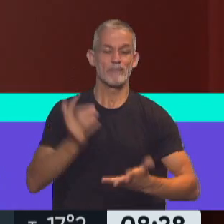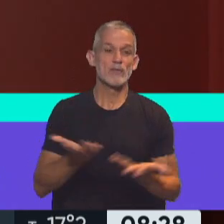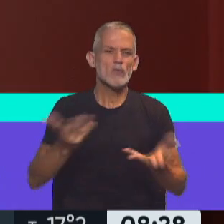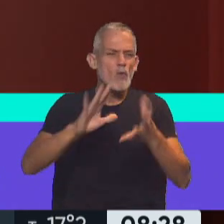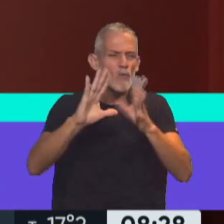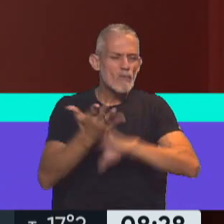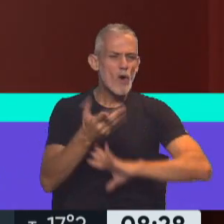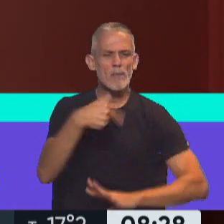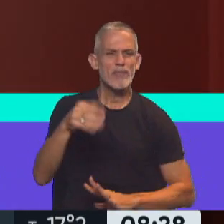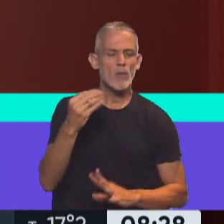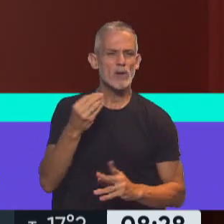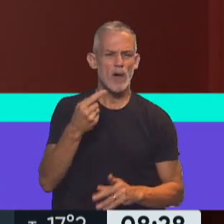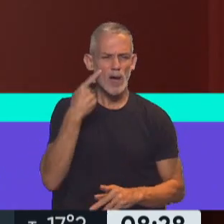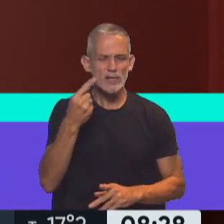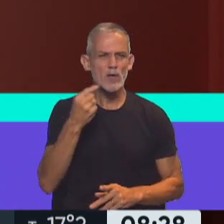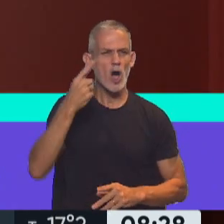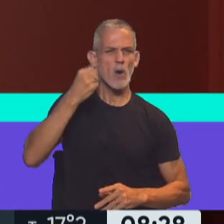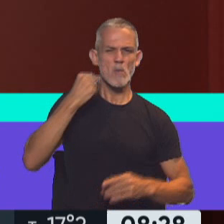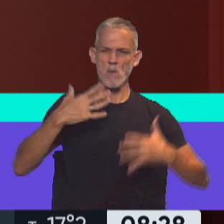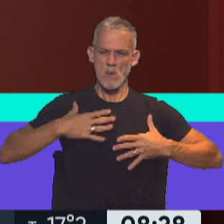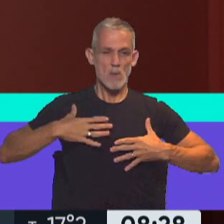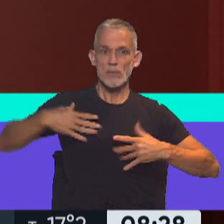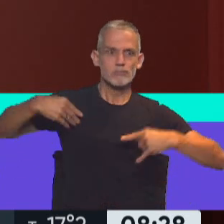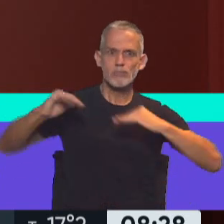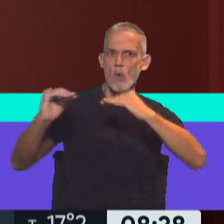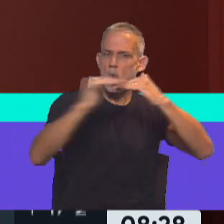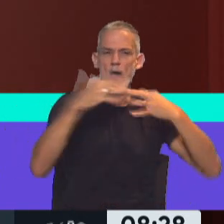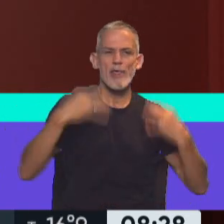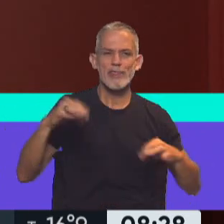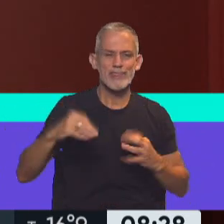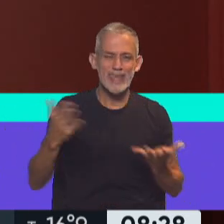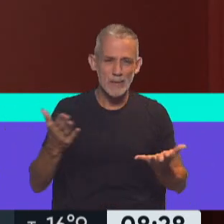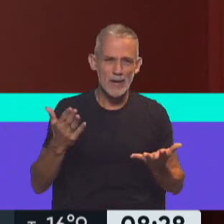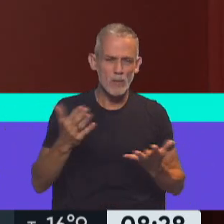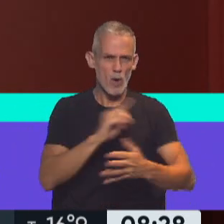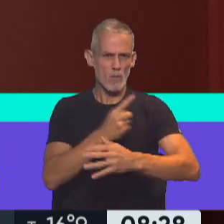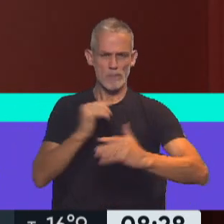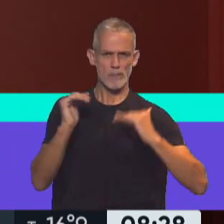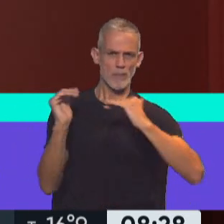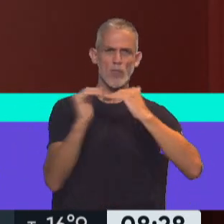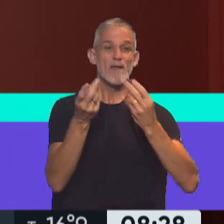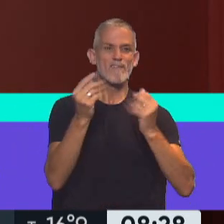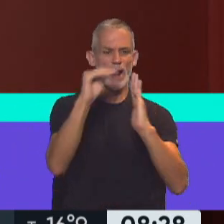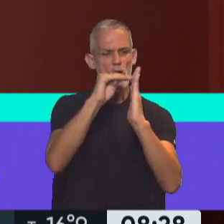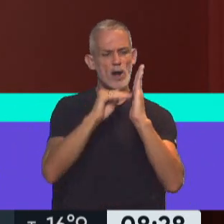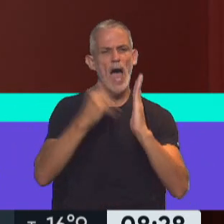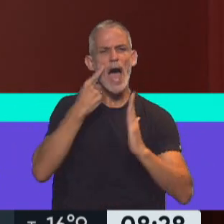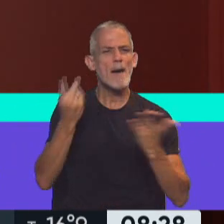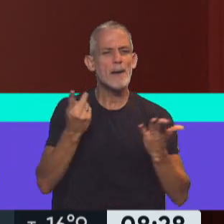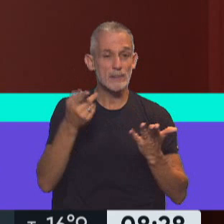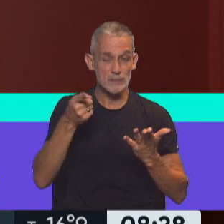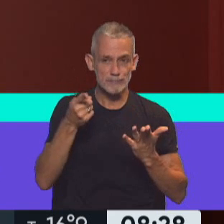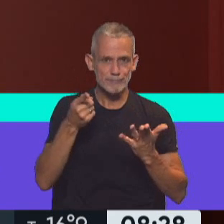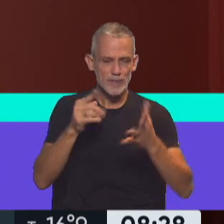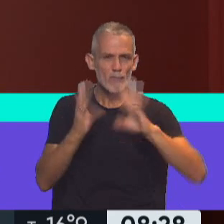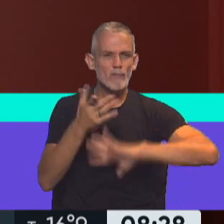manera también de percibir lo que es la masculinidad hegemónica, que tiene que ver con un montón de valores que constituyen esta